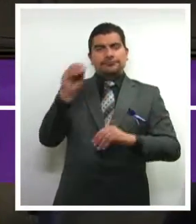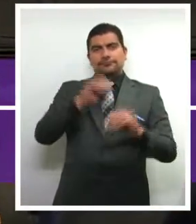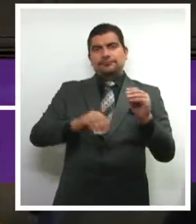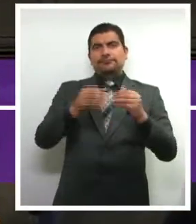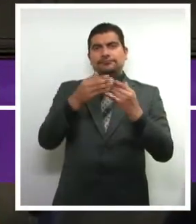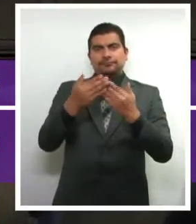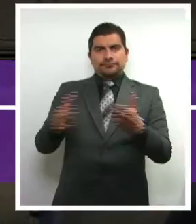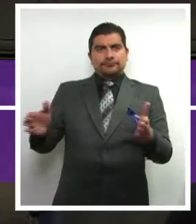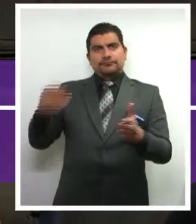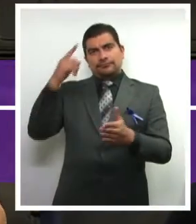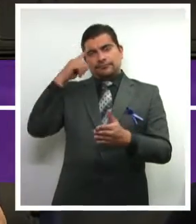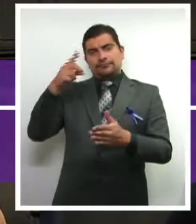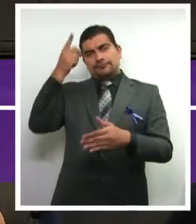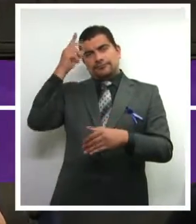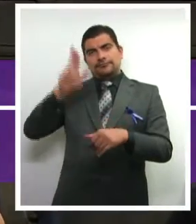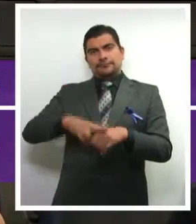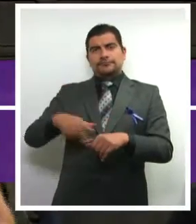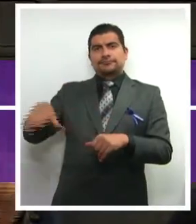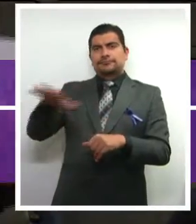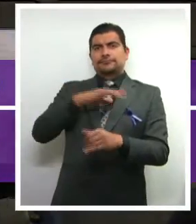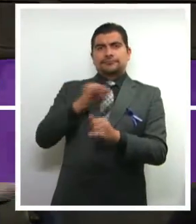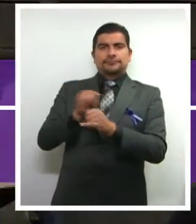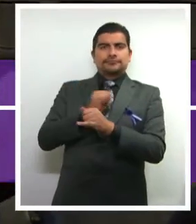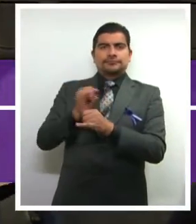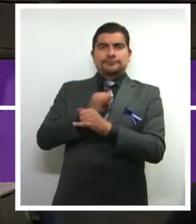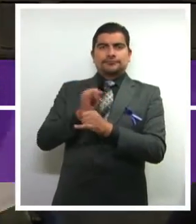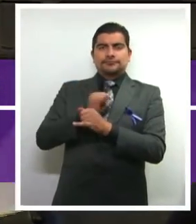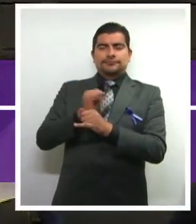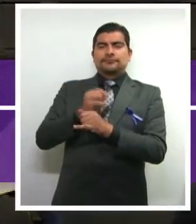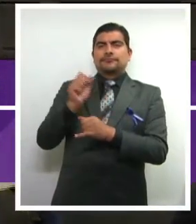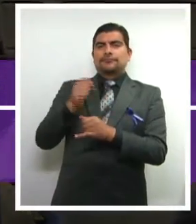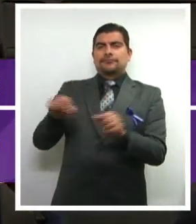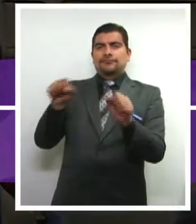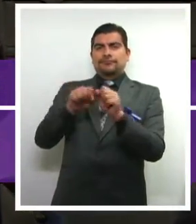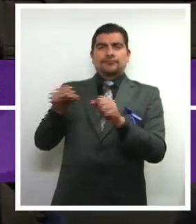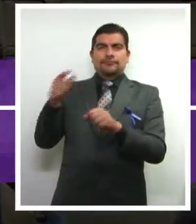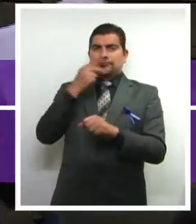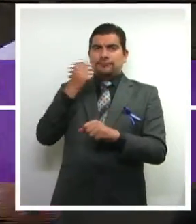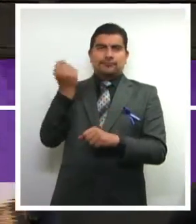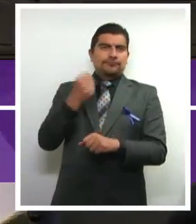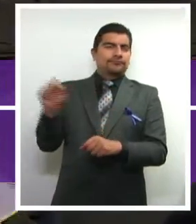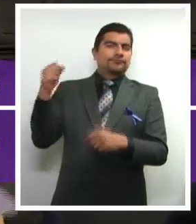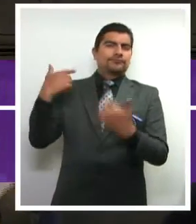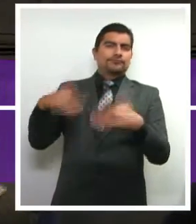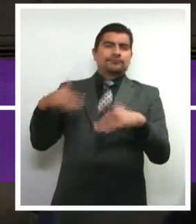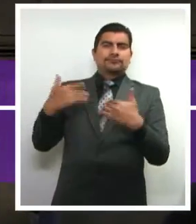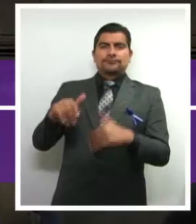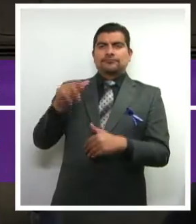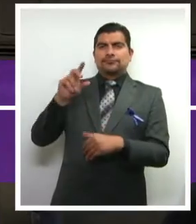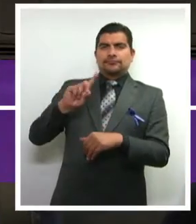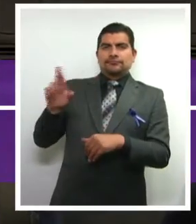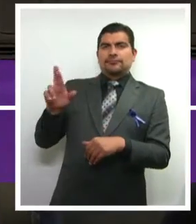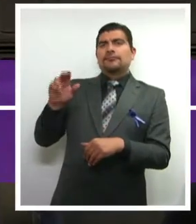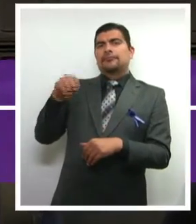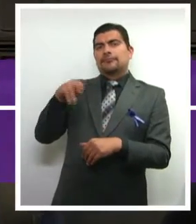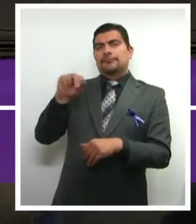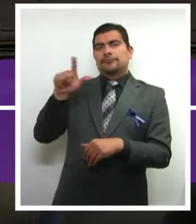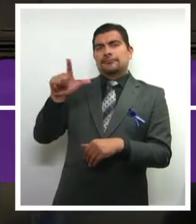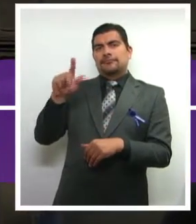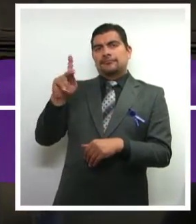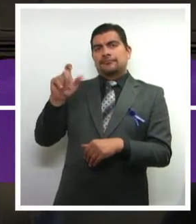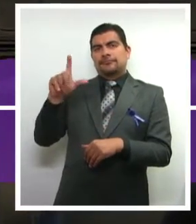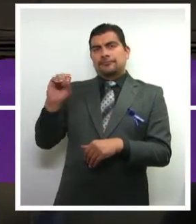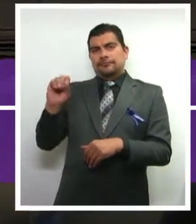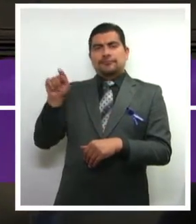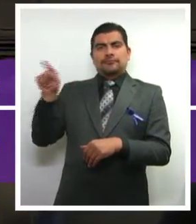por el director del Instituto de Investigaciones Sociales, un urbanista muy destacado, el doctor Manuel Perló, y que